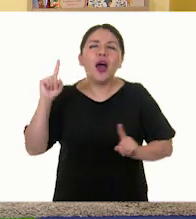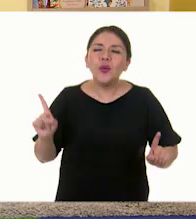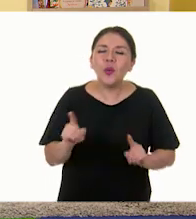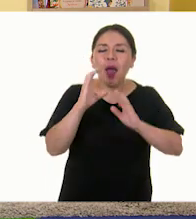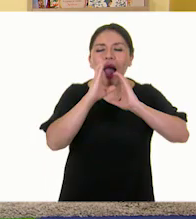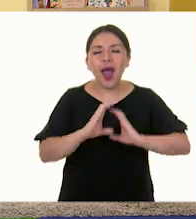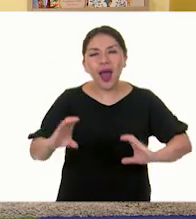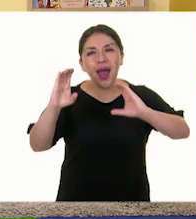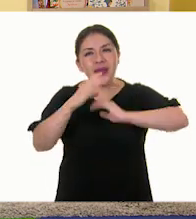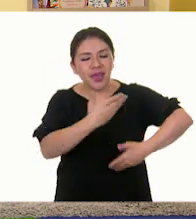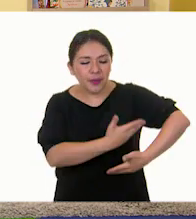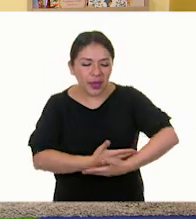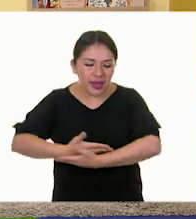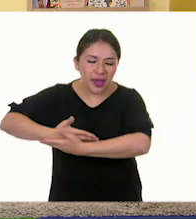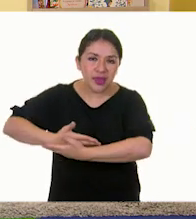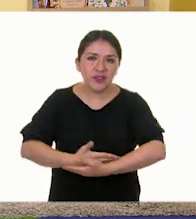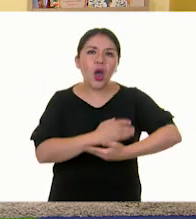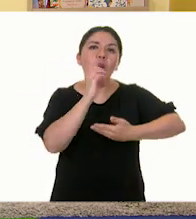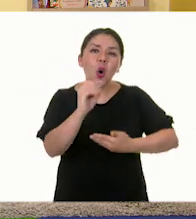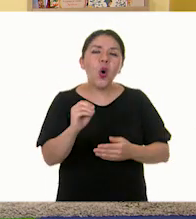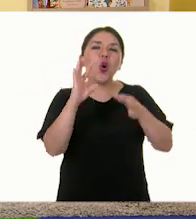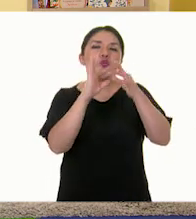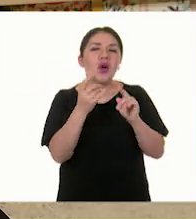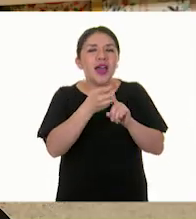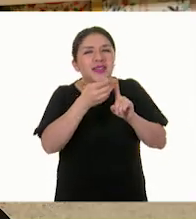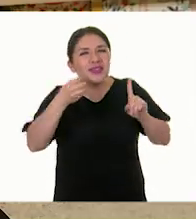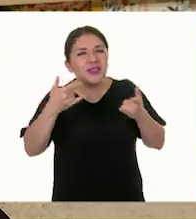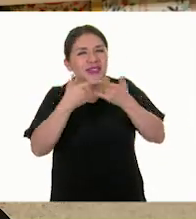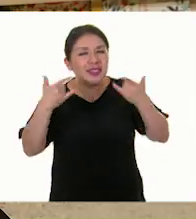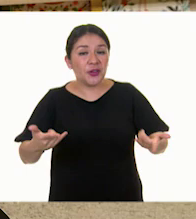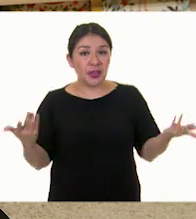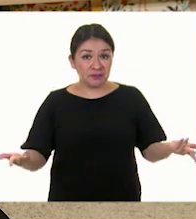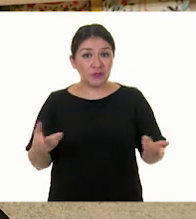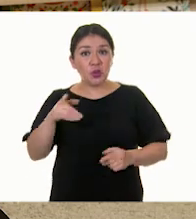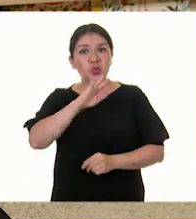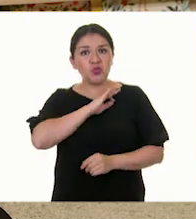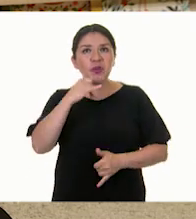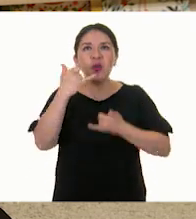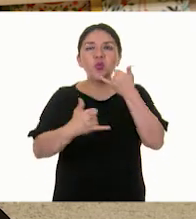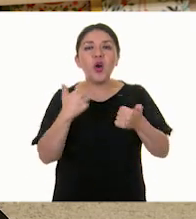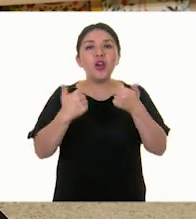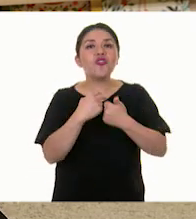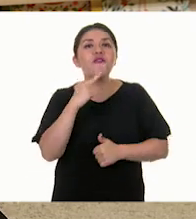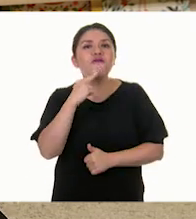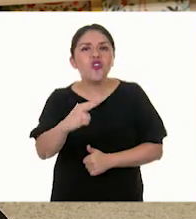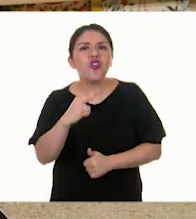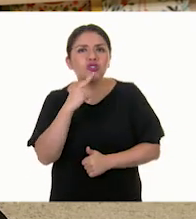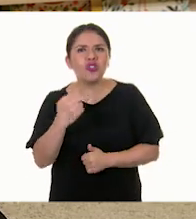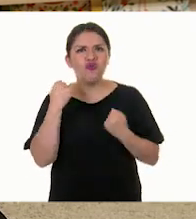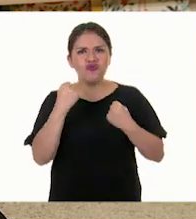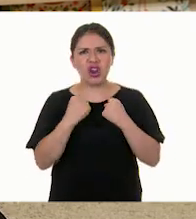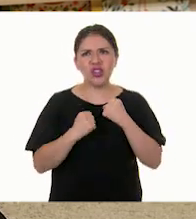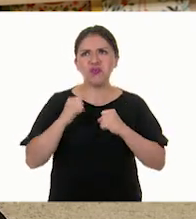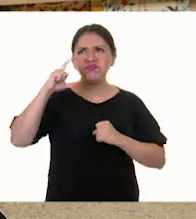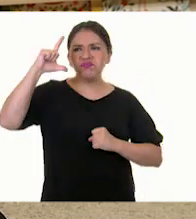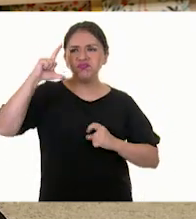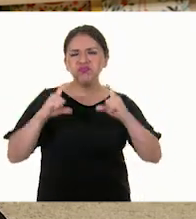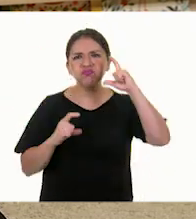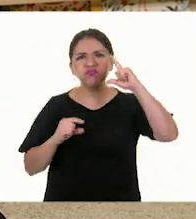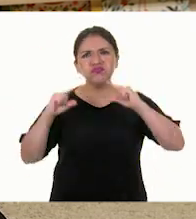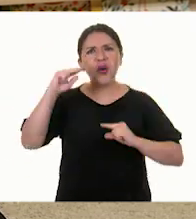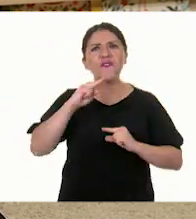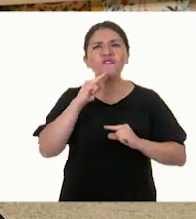arrullo, en una canción o en una narración. Podemos jugar con nuestra voz, usar volúmenes y tonos